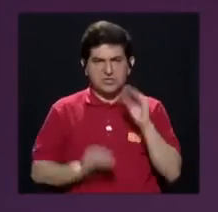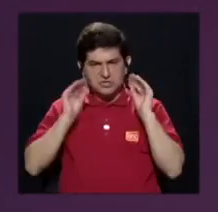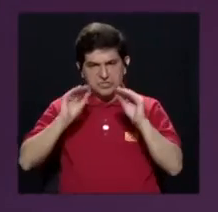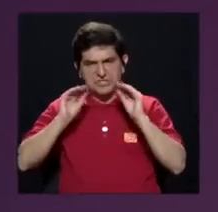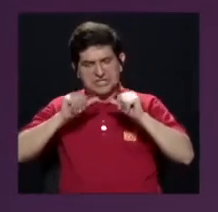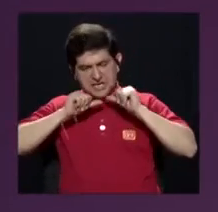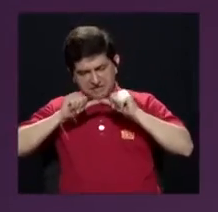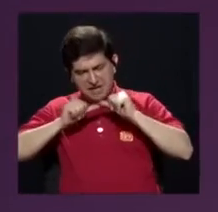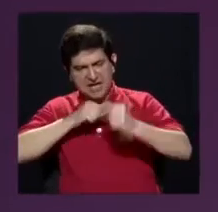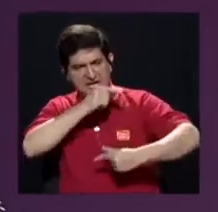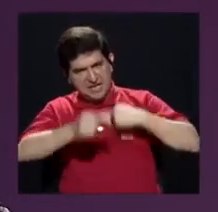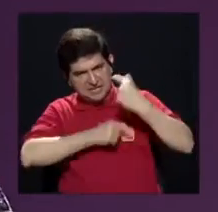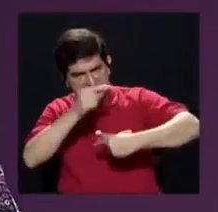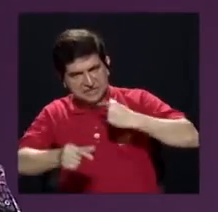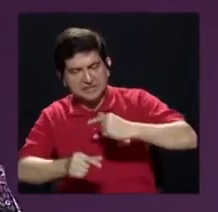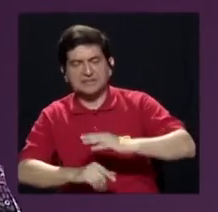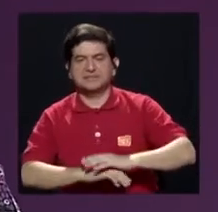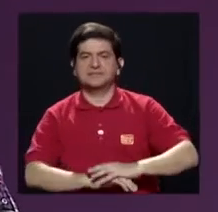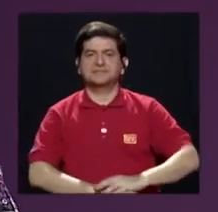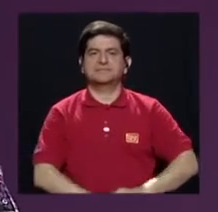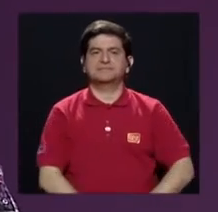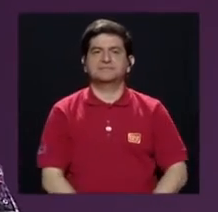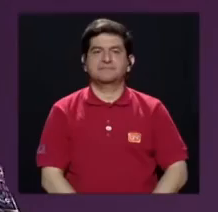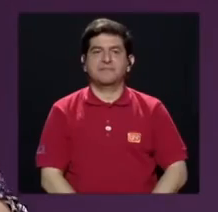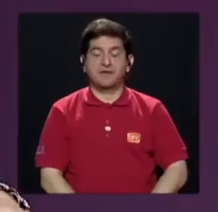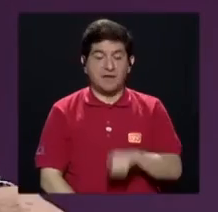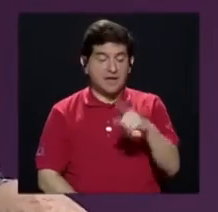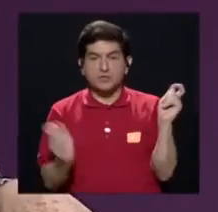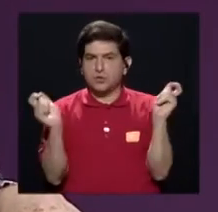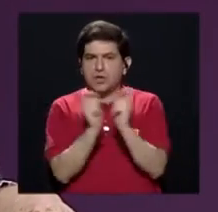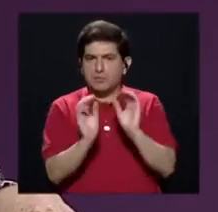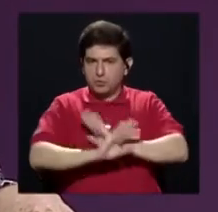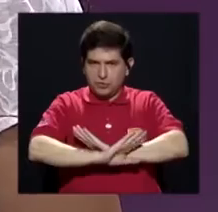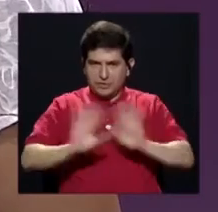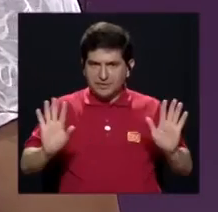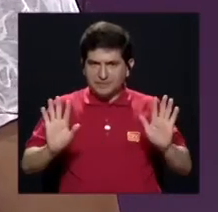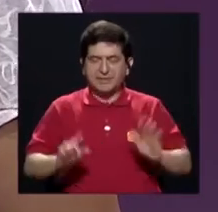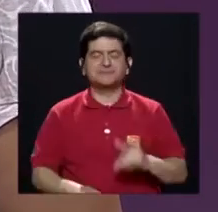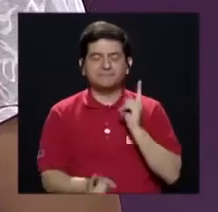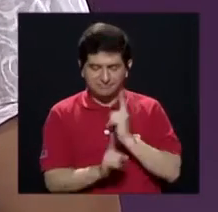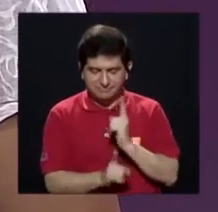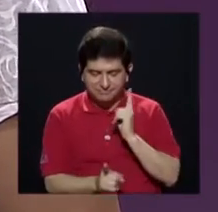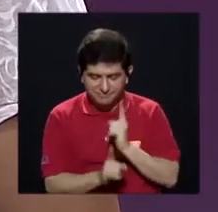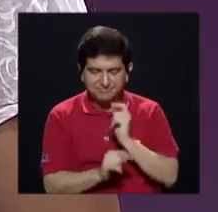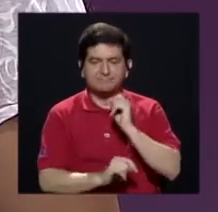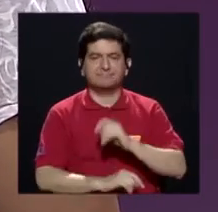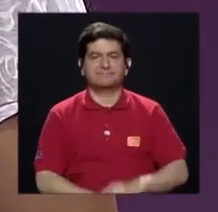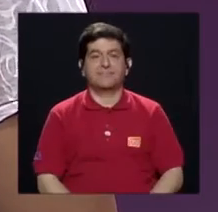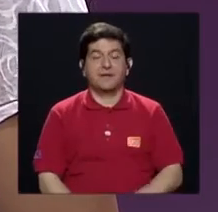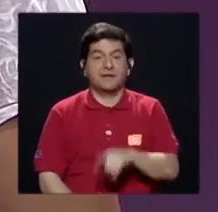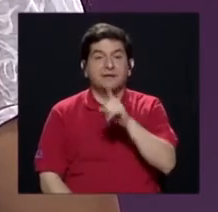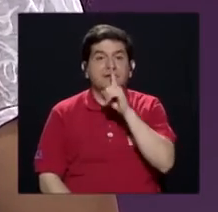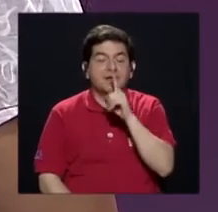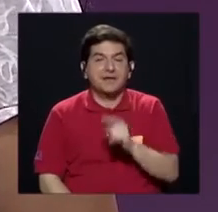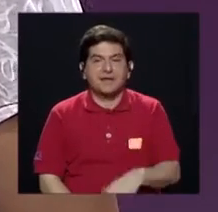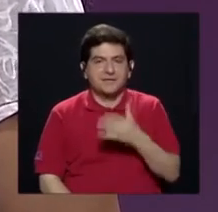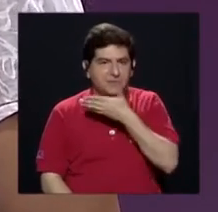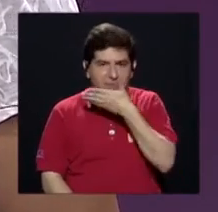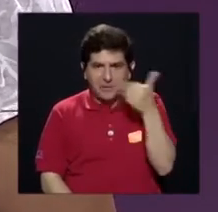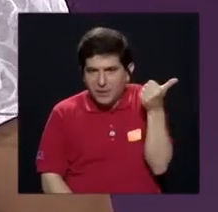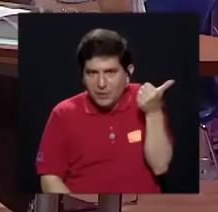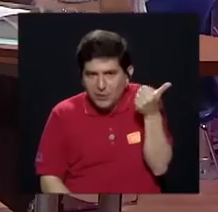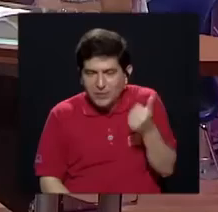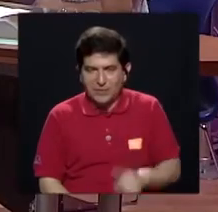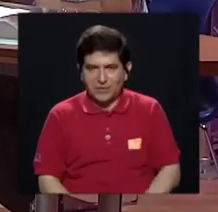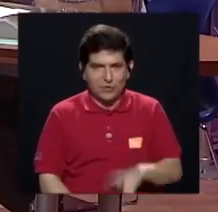la siguiente generación. Entonces, eso es y punto. Eso es y punto, exactamente. Y calladitos más bonitos, sí, ni, sí, sí, ni